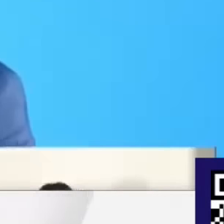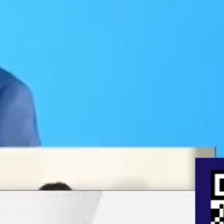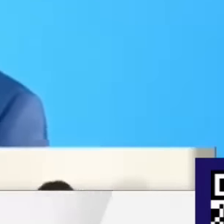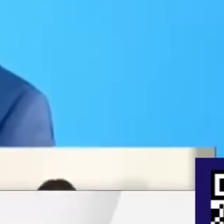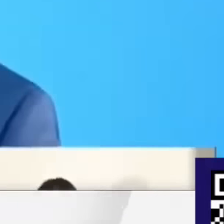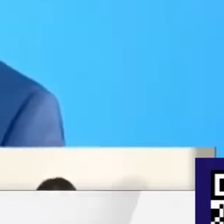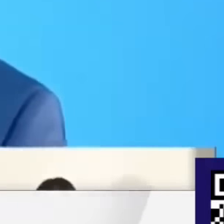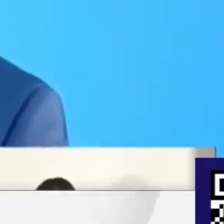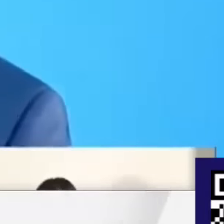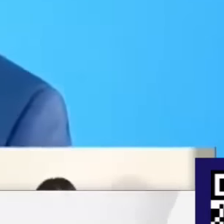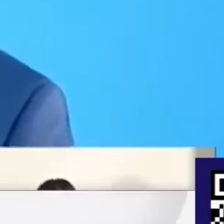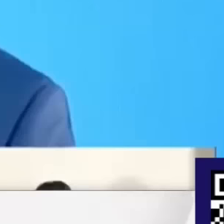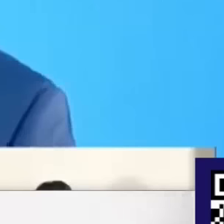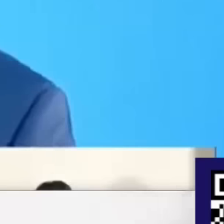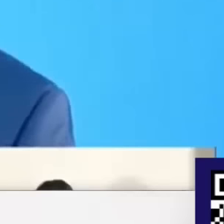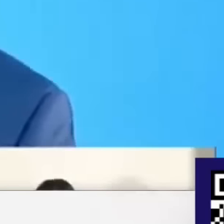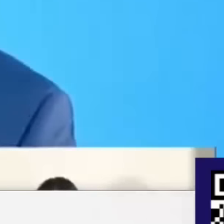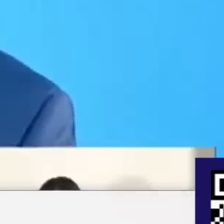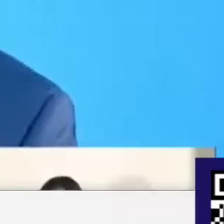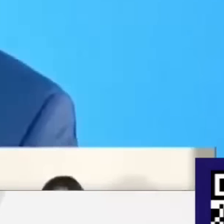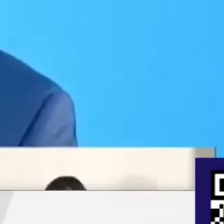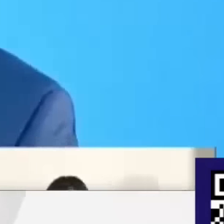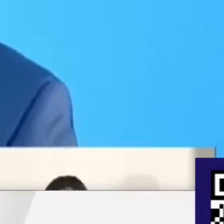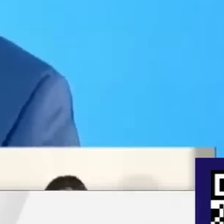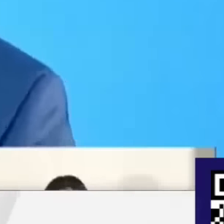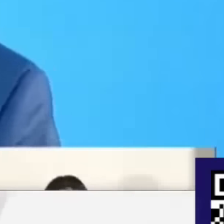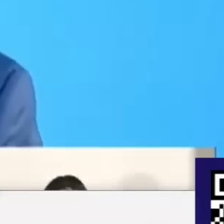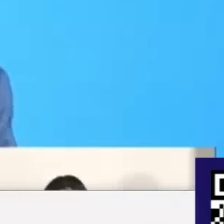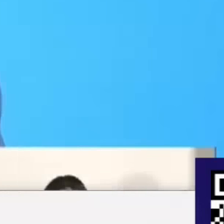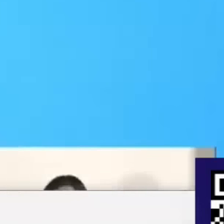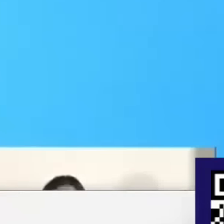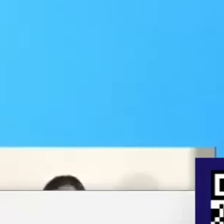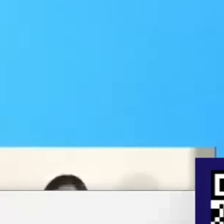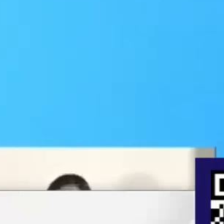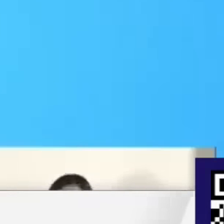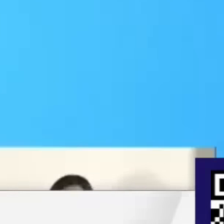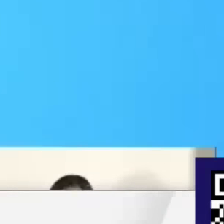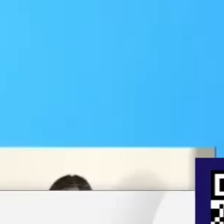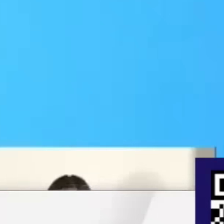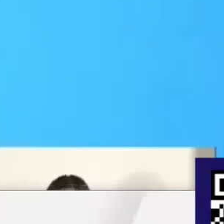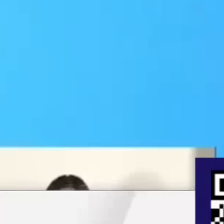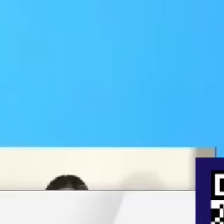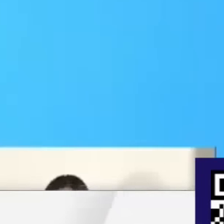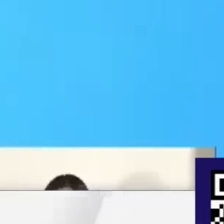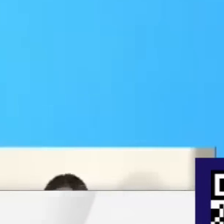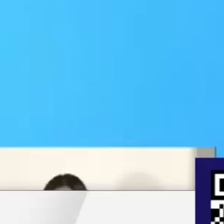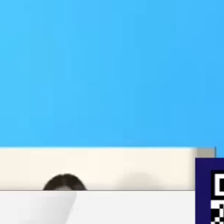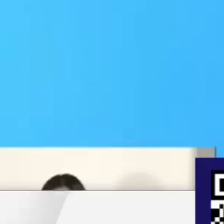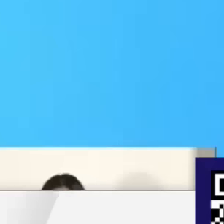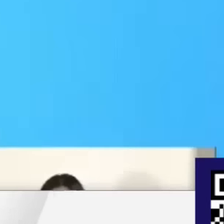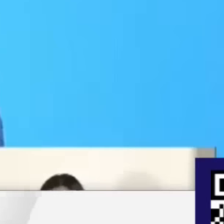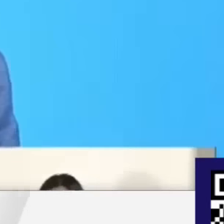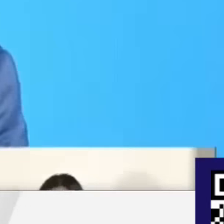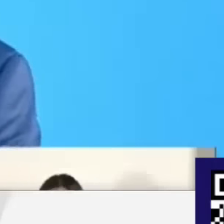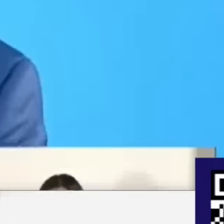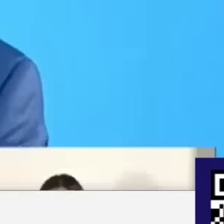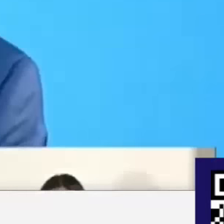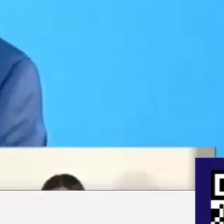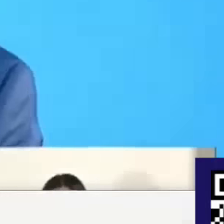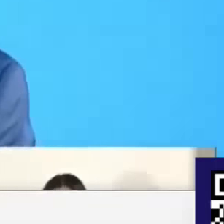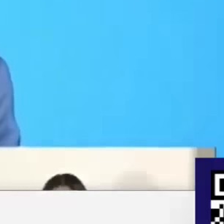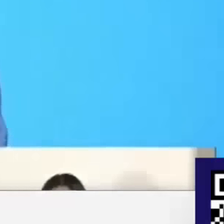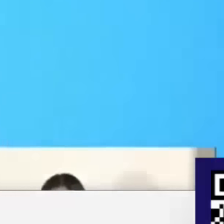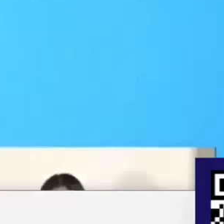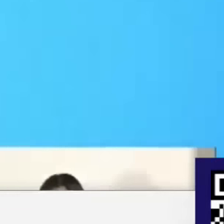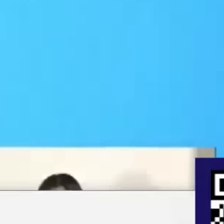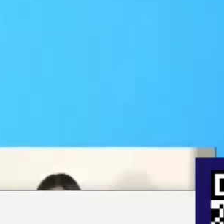tiró el presidente el día de ayer? Dijo la inviolabilidad de la propiedad privada. Bueno,